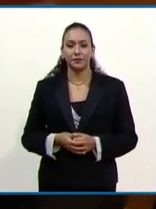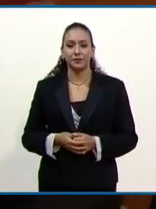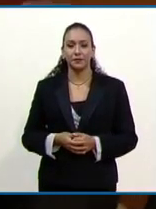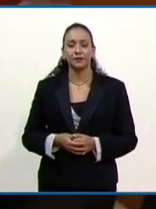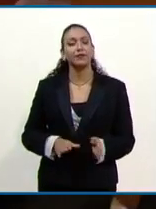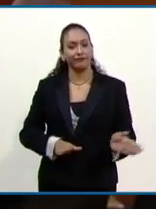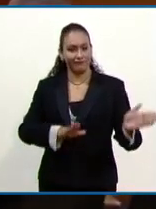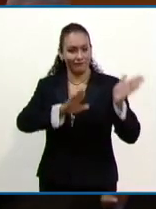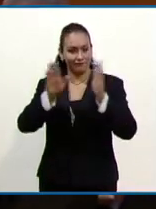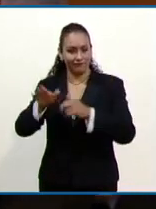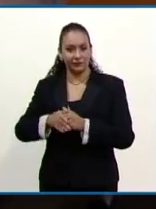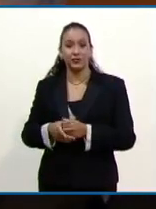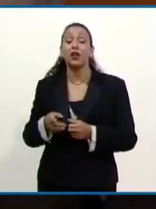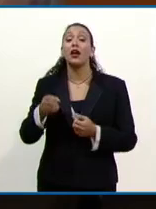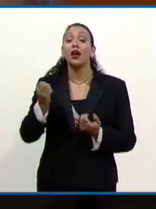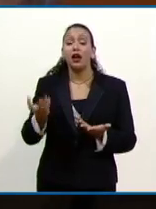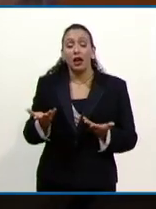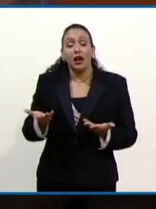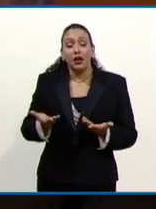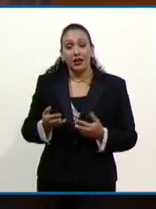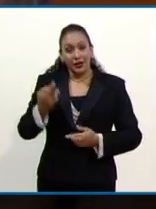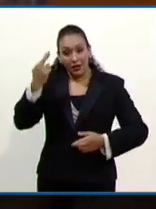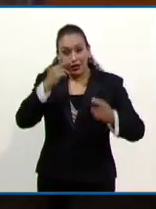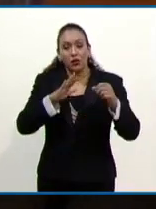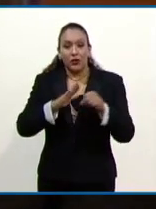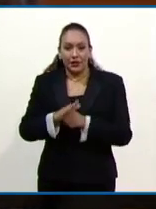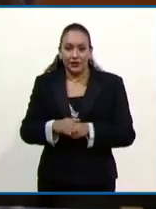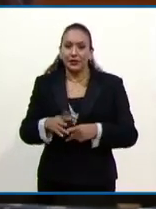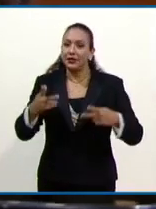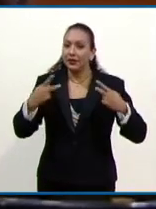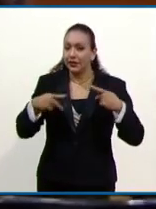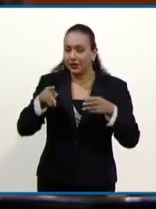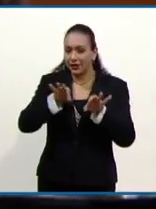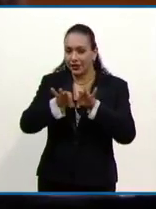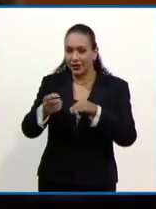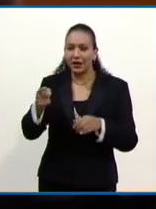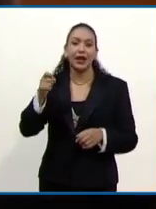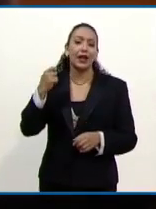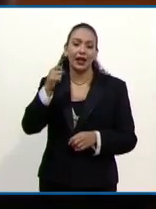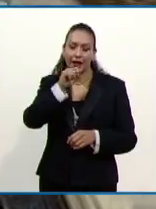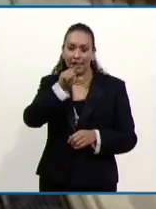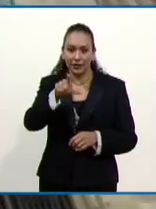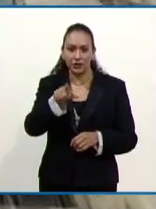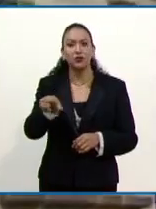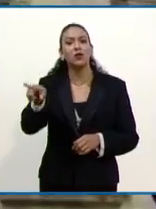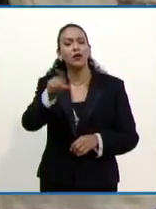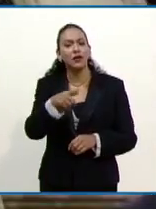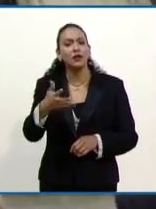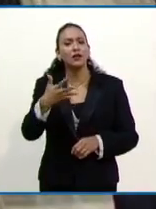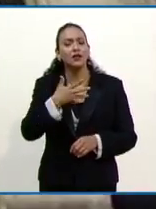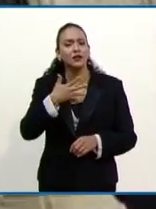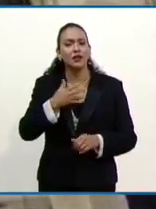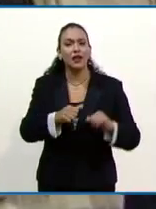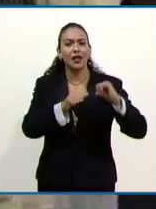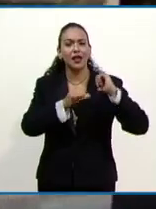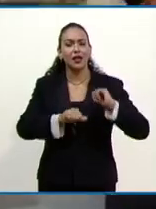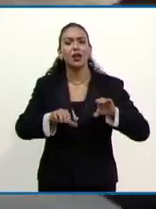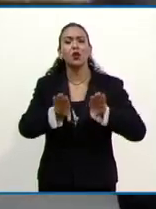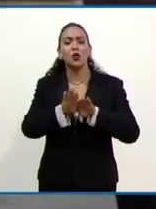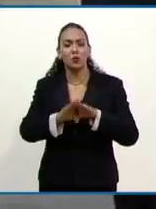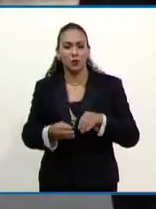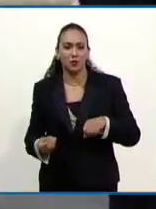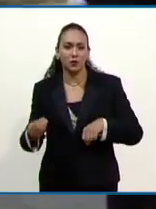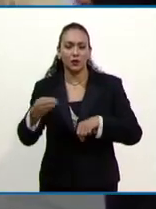En otro asunto, la segunda sala declaró válido que los servidores públicos de Jalisco puedan tener nombramientos por tiempo determinado sin